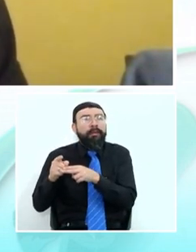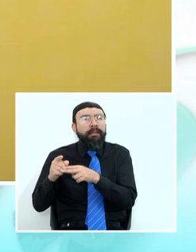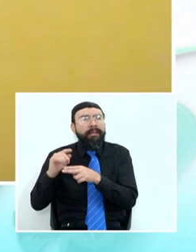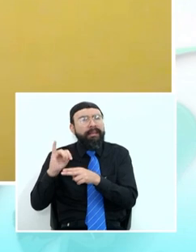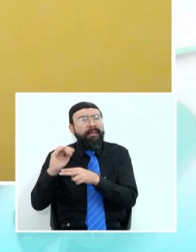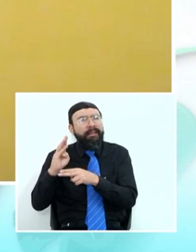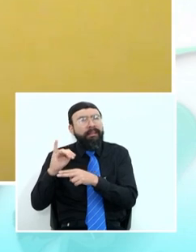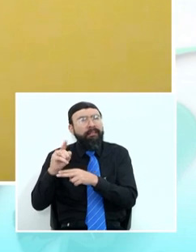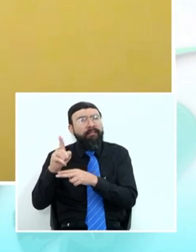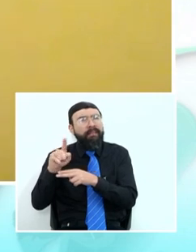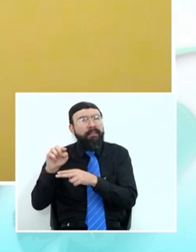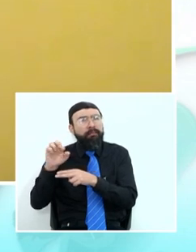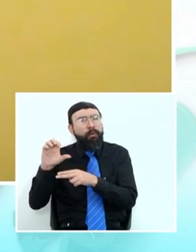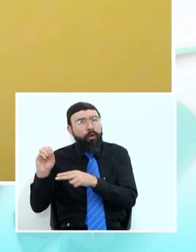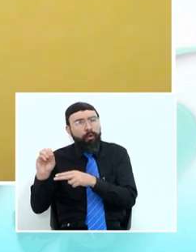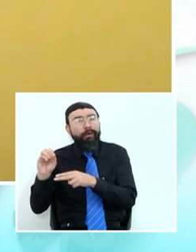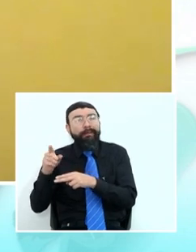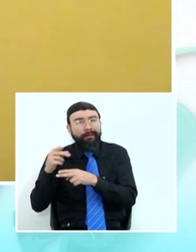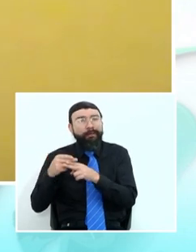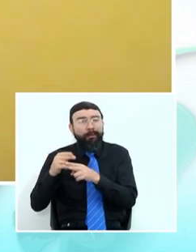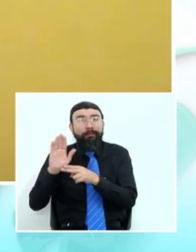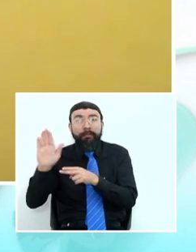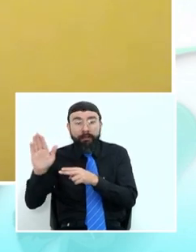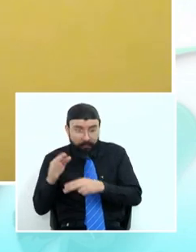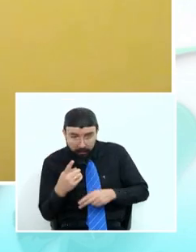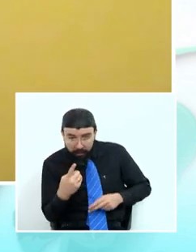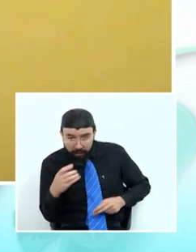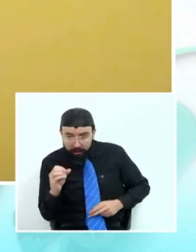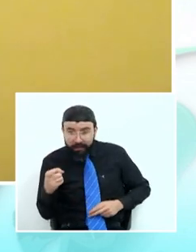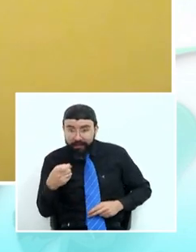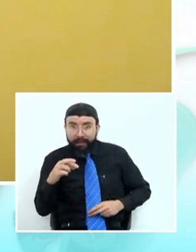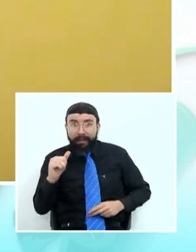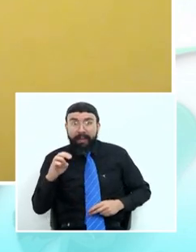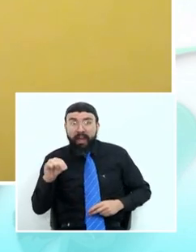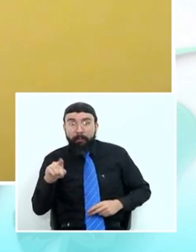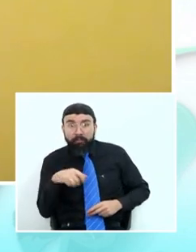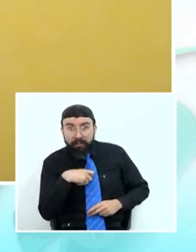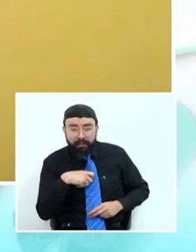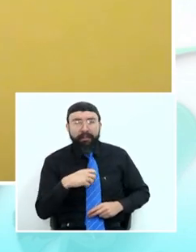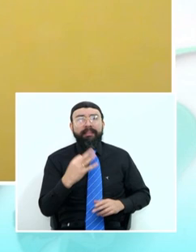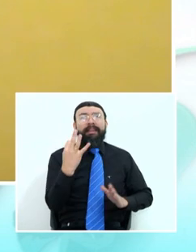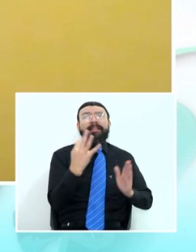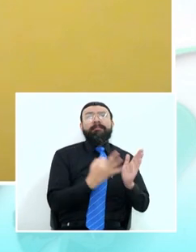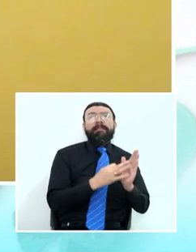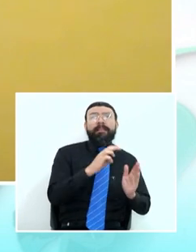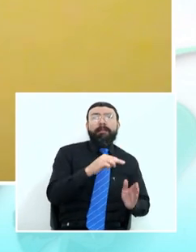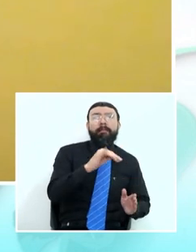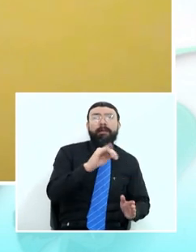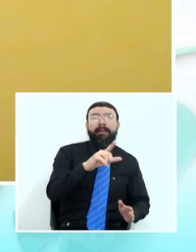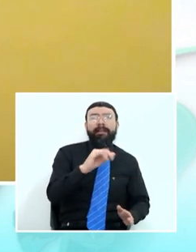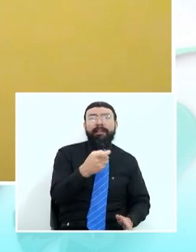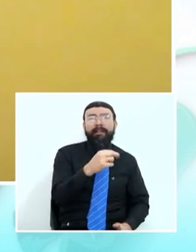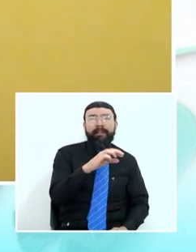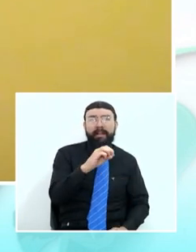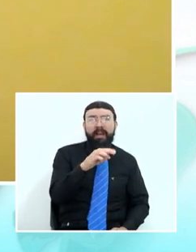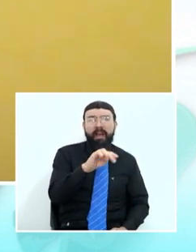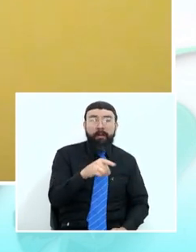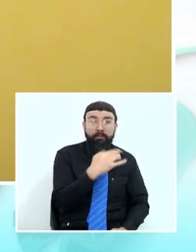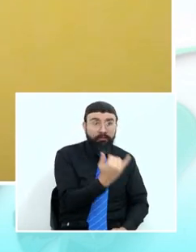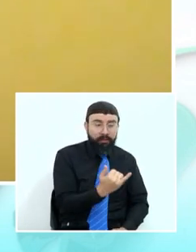100 gramos de hibisco tiene 3.000 miligramos de vitamina C asimilable hasta